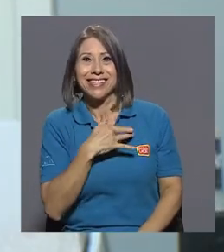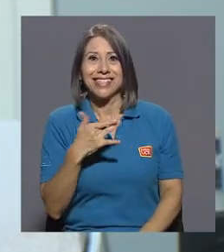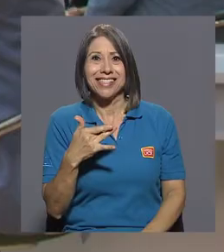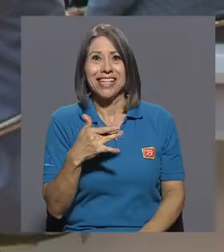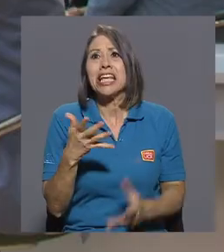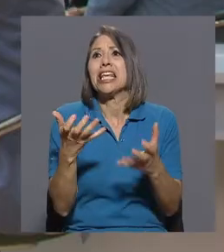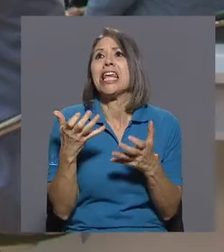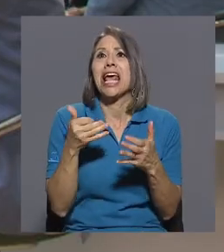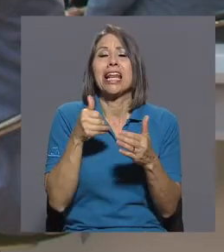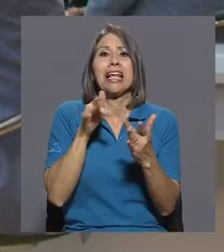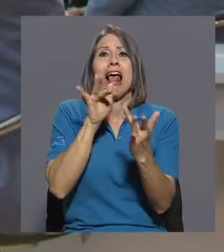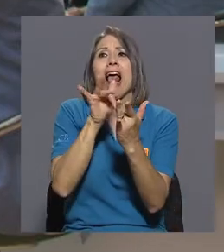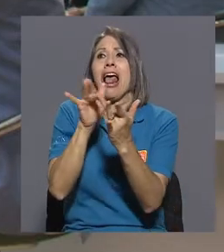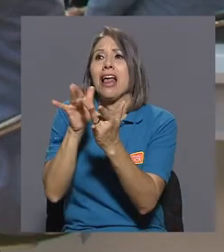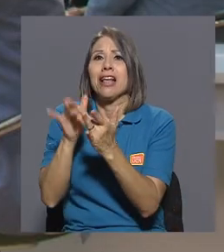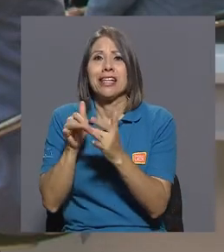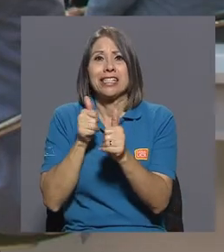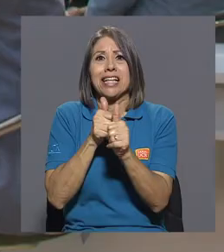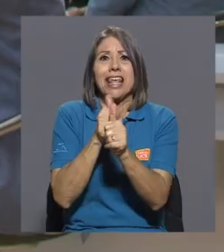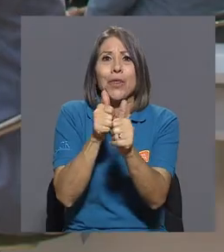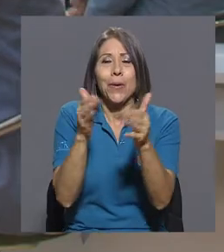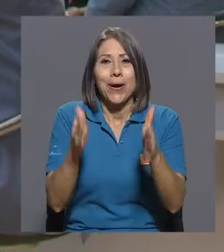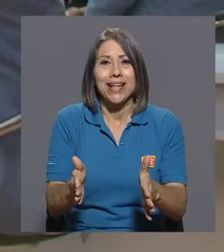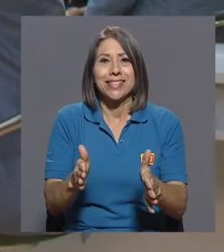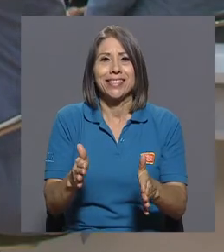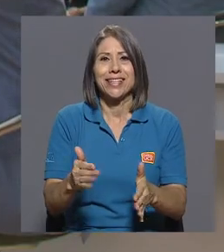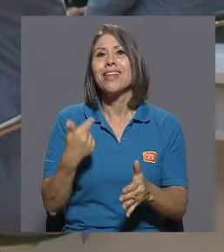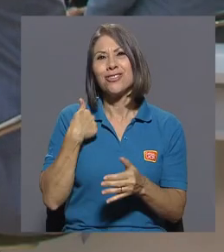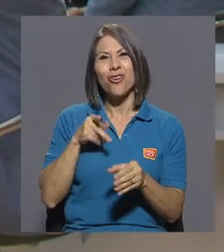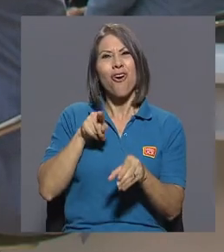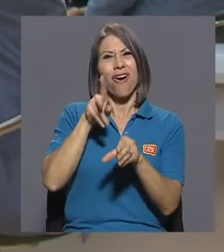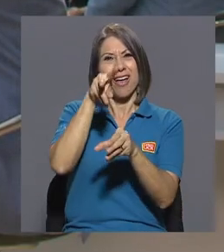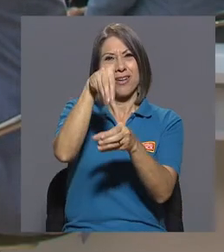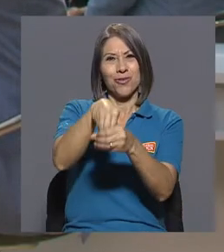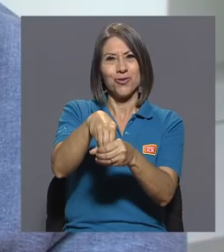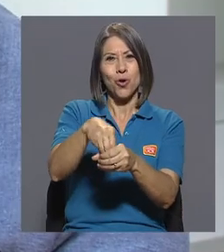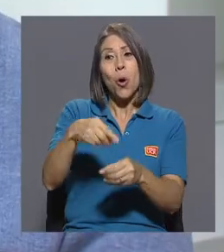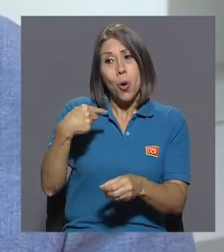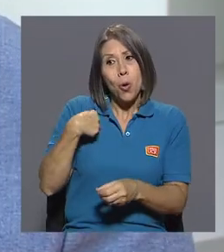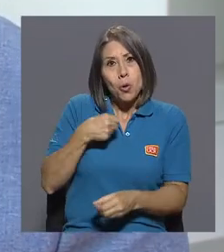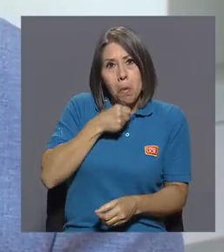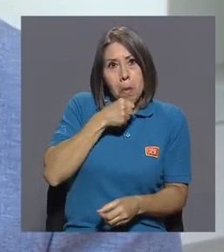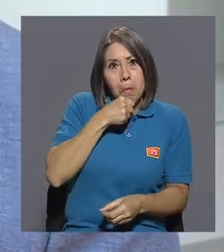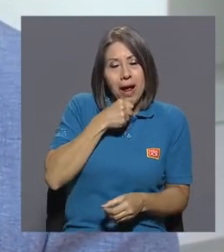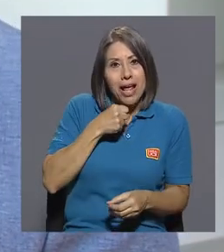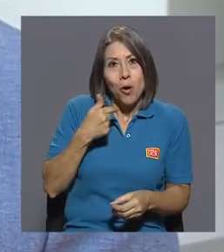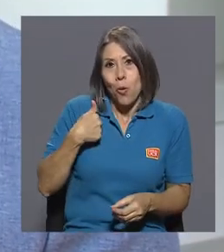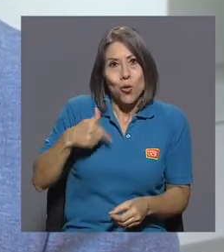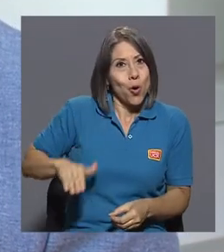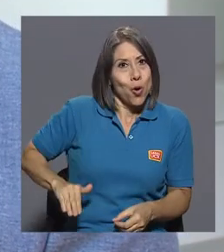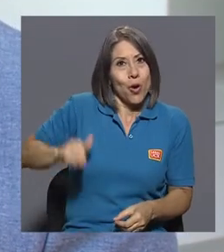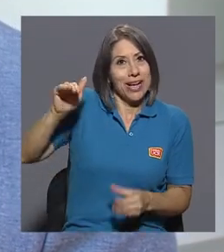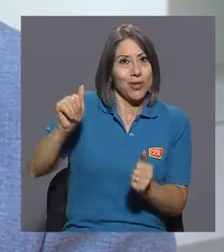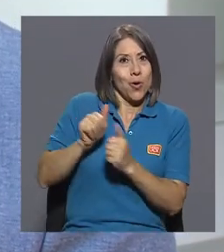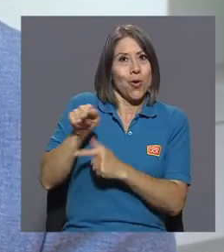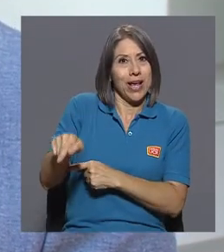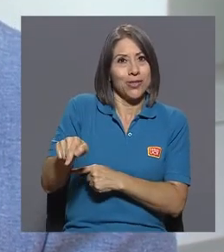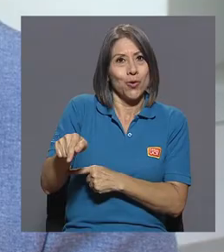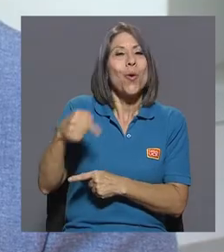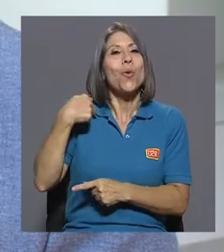porque uno que tiene tal vez un poquito más edad, que no creció con eso, uno está todavía haciendo esa transición del chip,